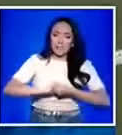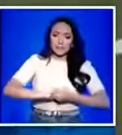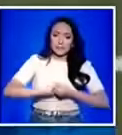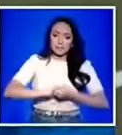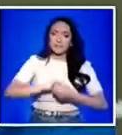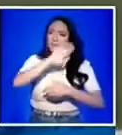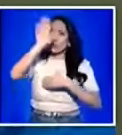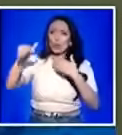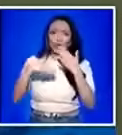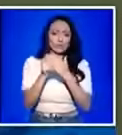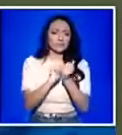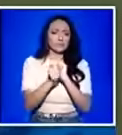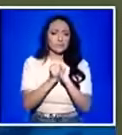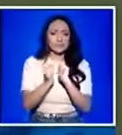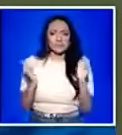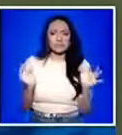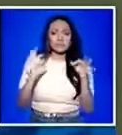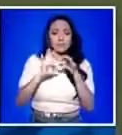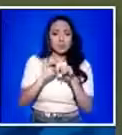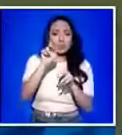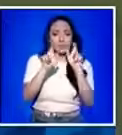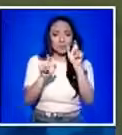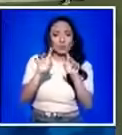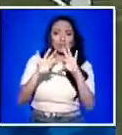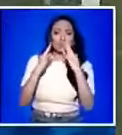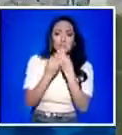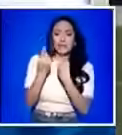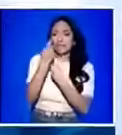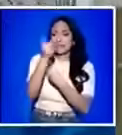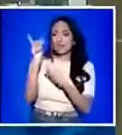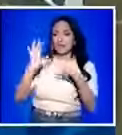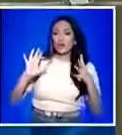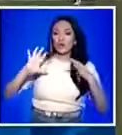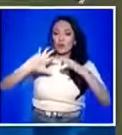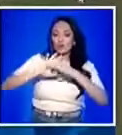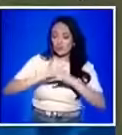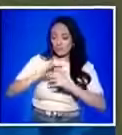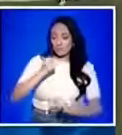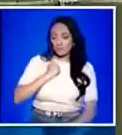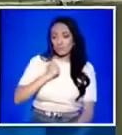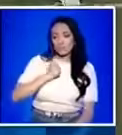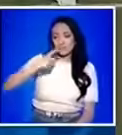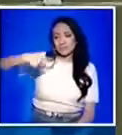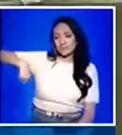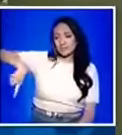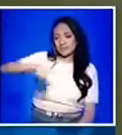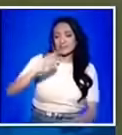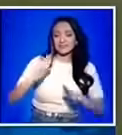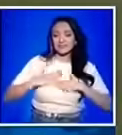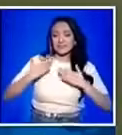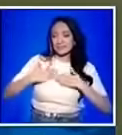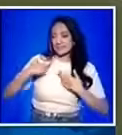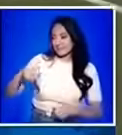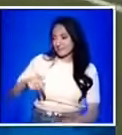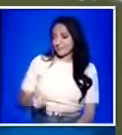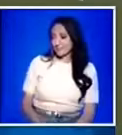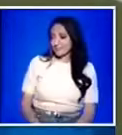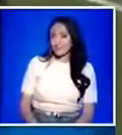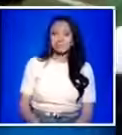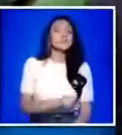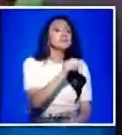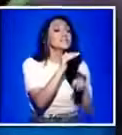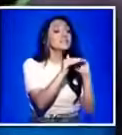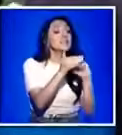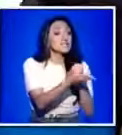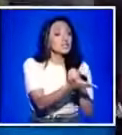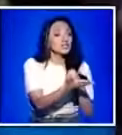todos los deportes unen gente, unen familias, unen. Es la esencia del pueblo, ¿no? Es la alegría del pueblo. Así la que estamos invitación para el día domingo.